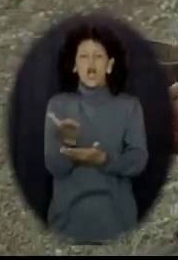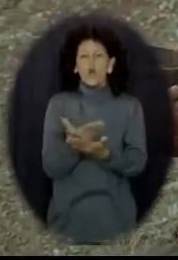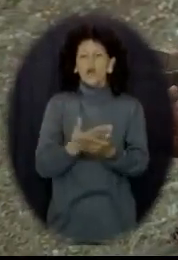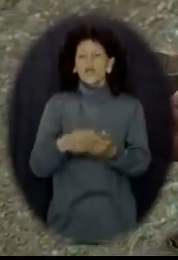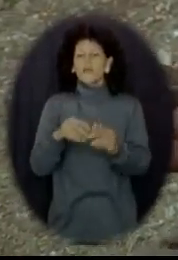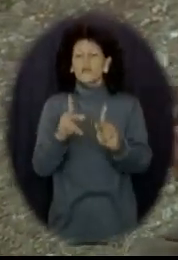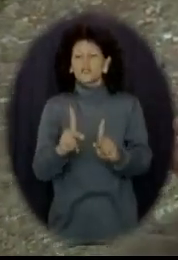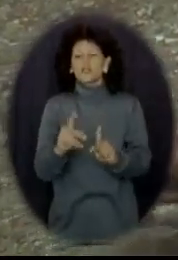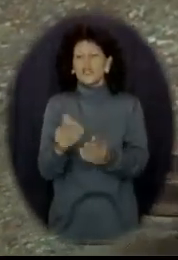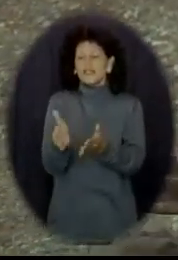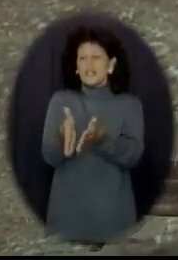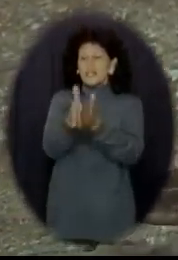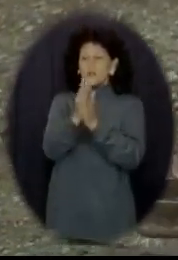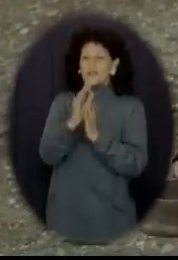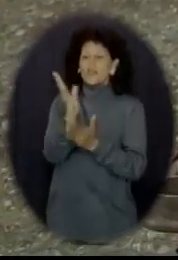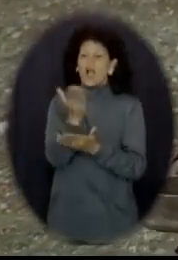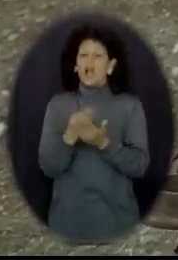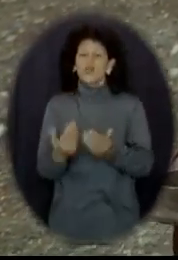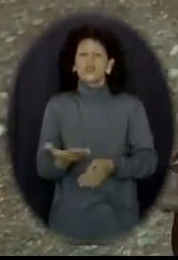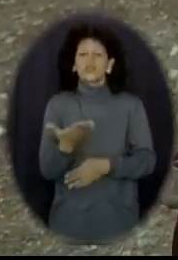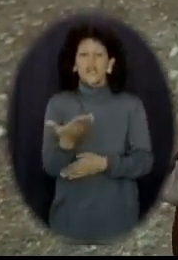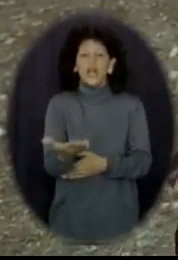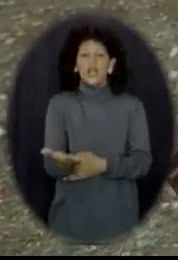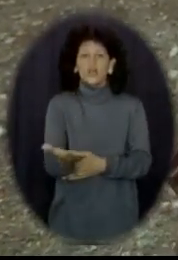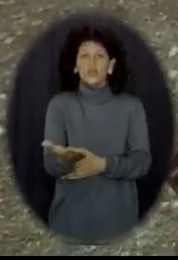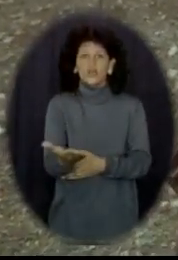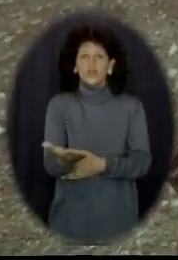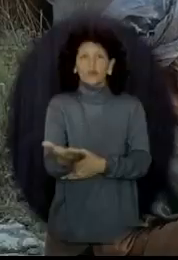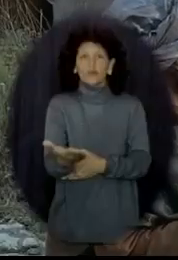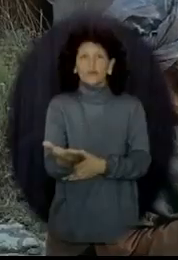A cualquiera que te pida algo, dáselo.